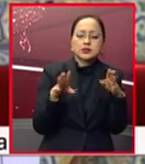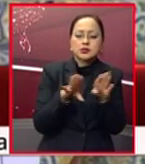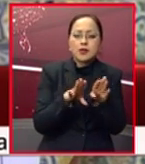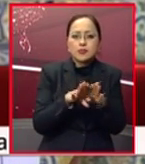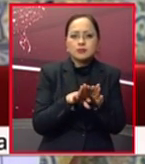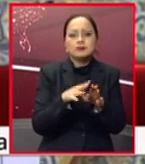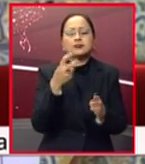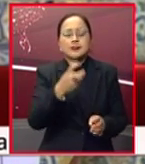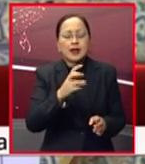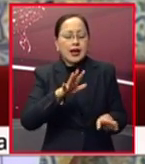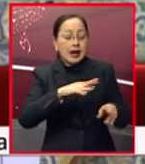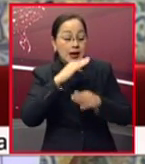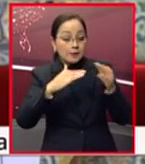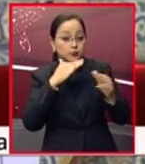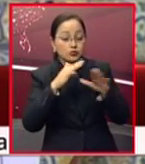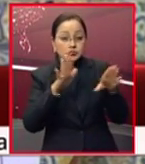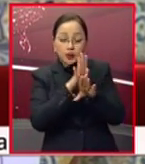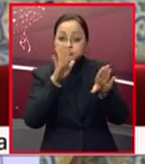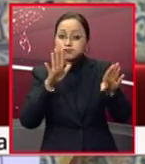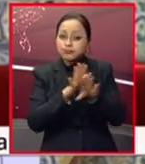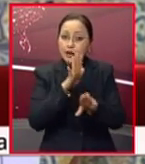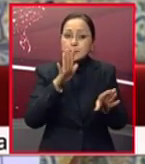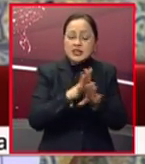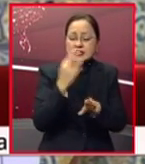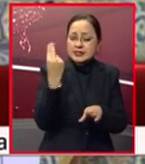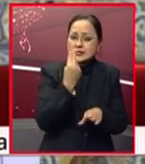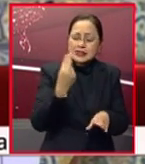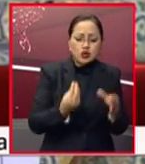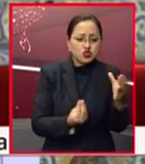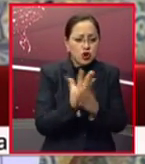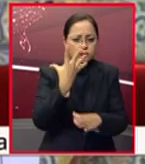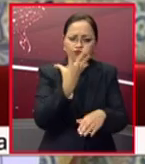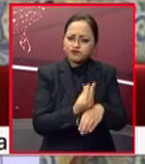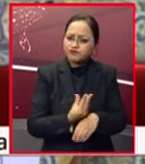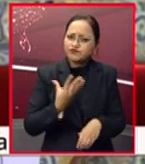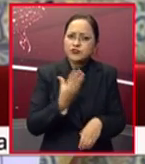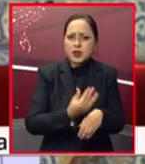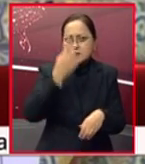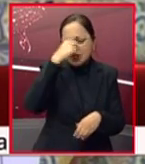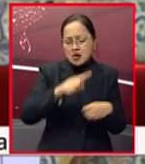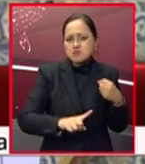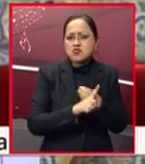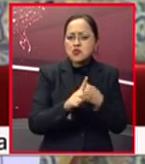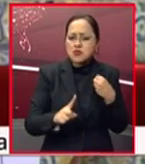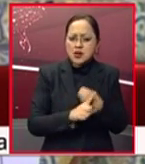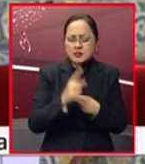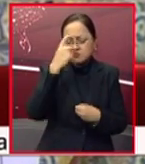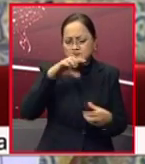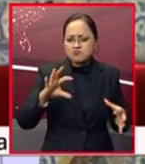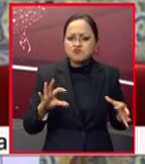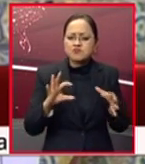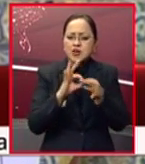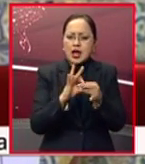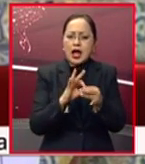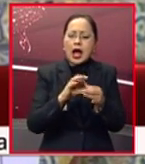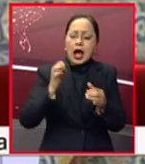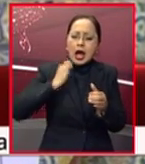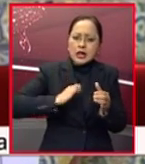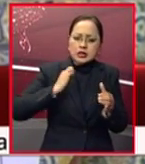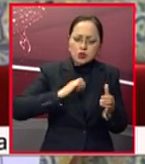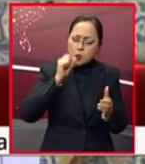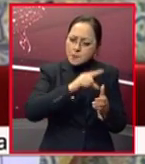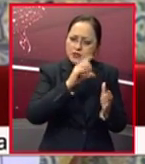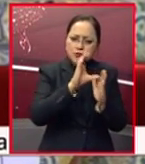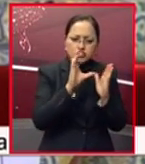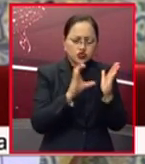cambia y exige soluciones nuevas para problemas nuevos, dentro del marco del pacto original que da